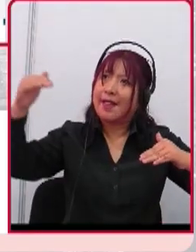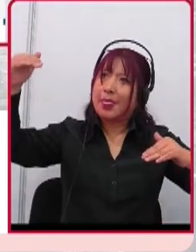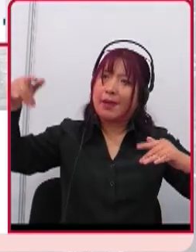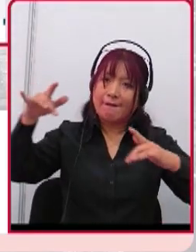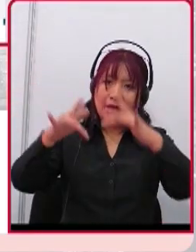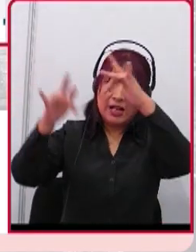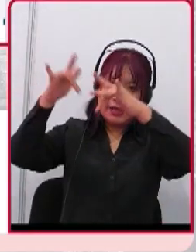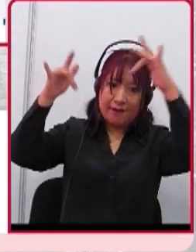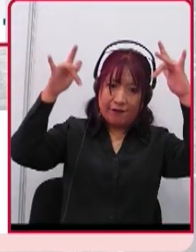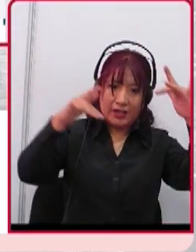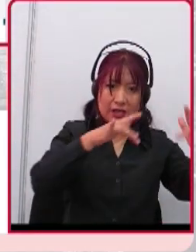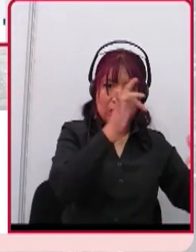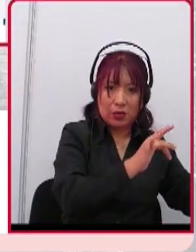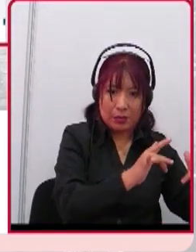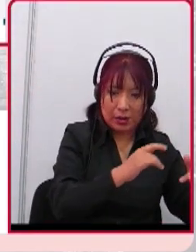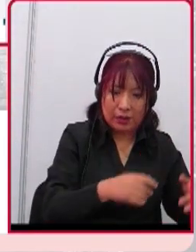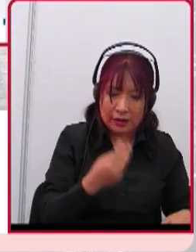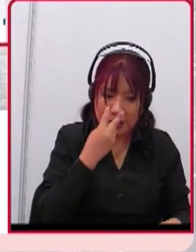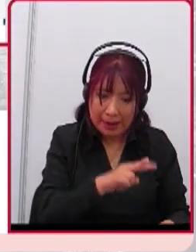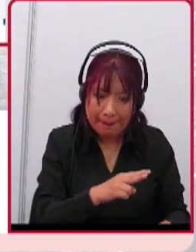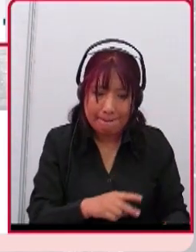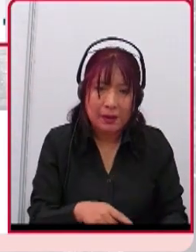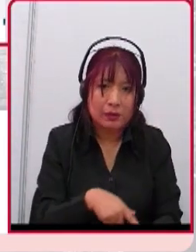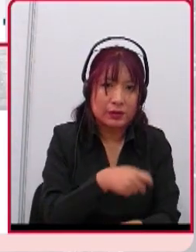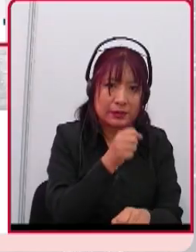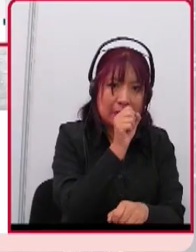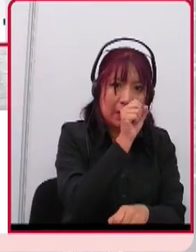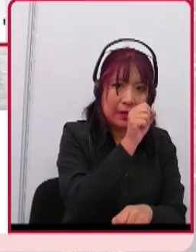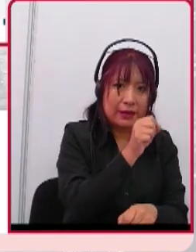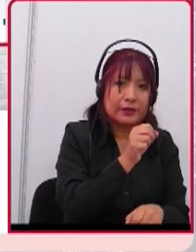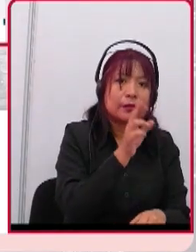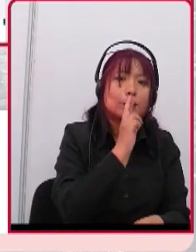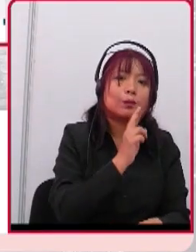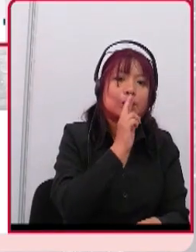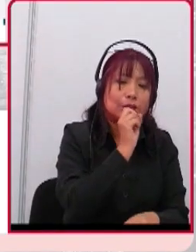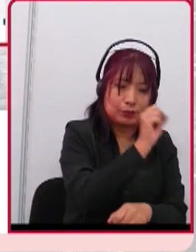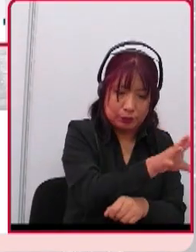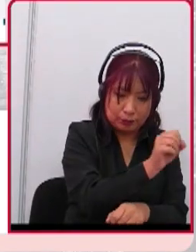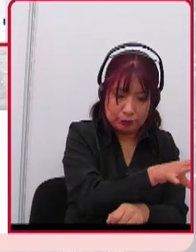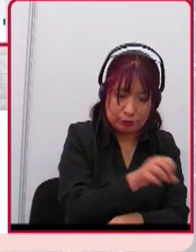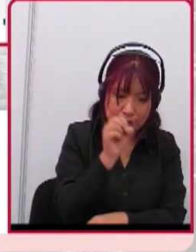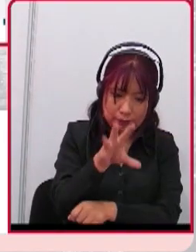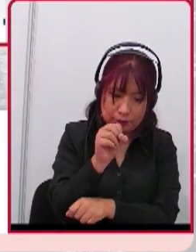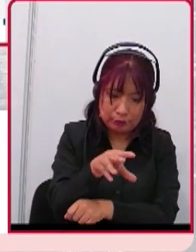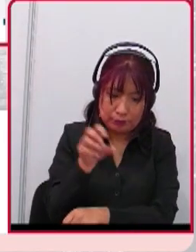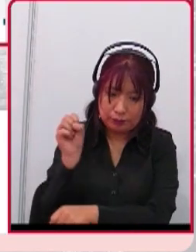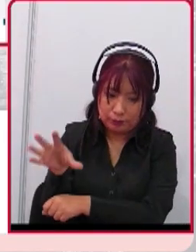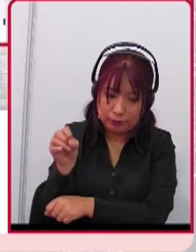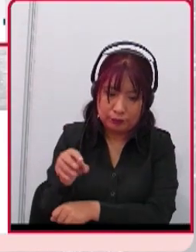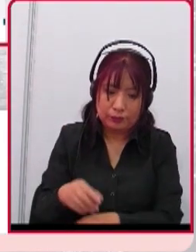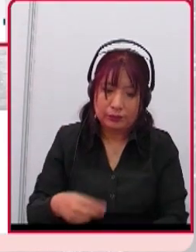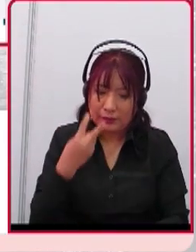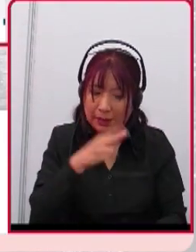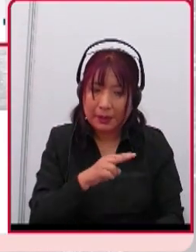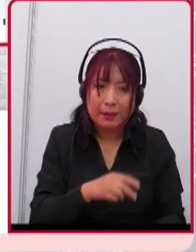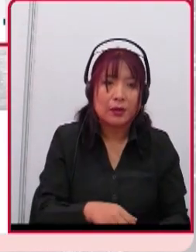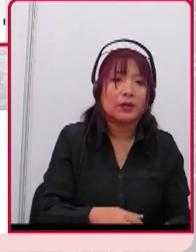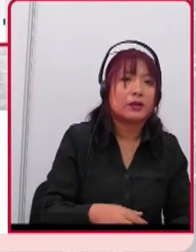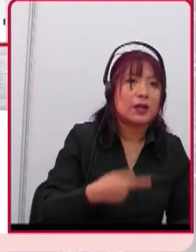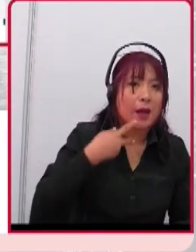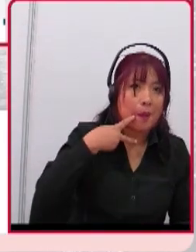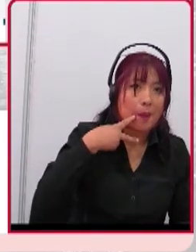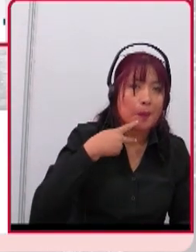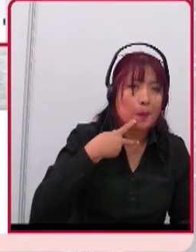una radiación magenta a una región amarilla y una región verde, donde en la región magenta, según